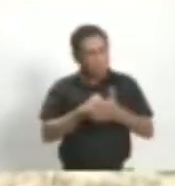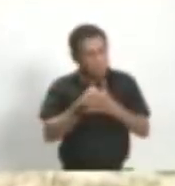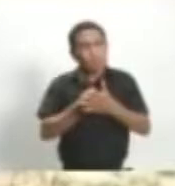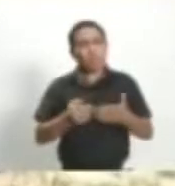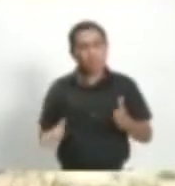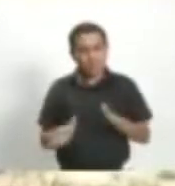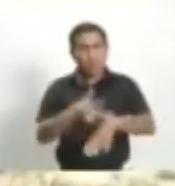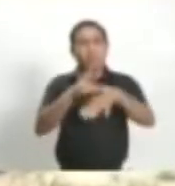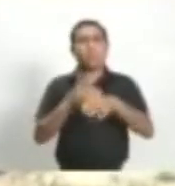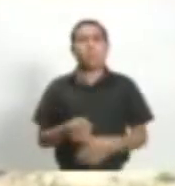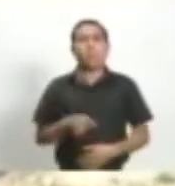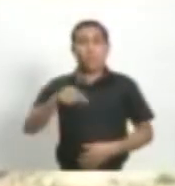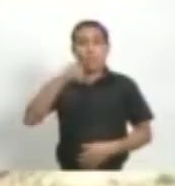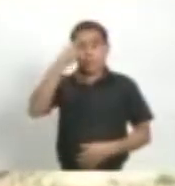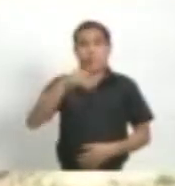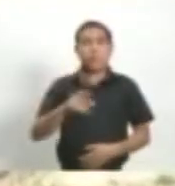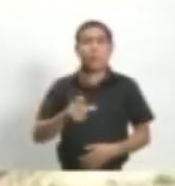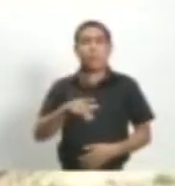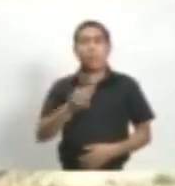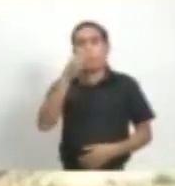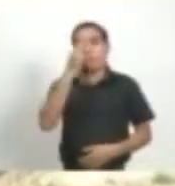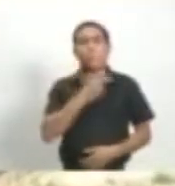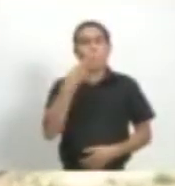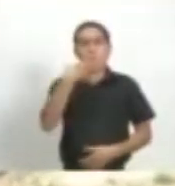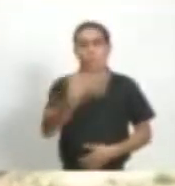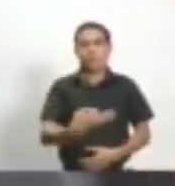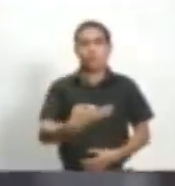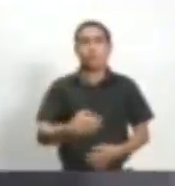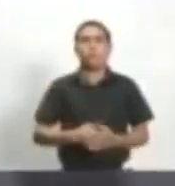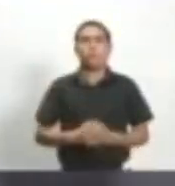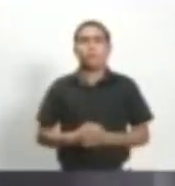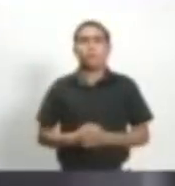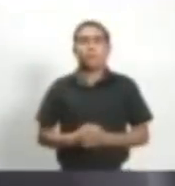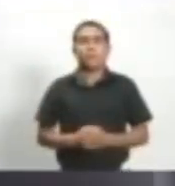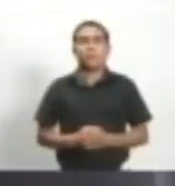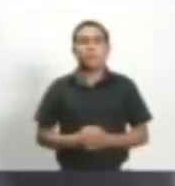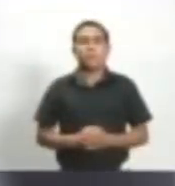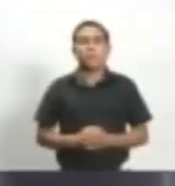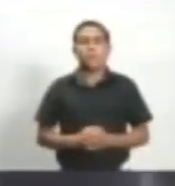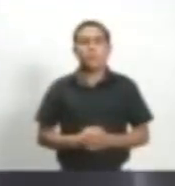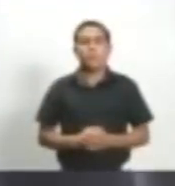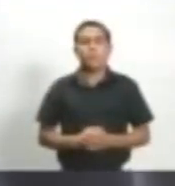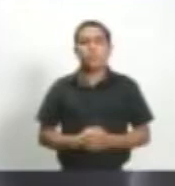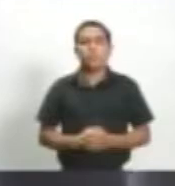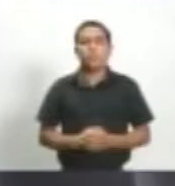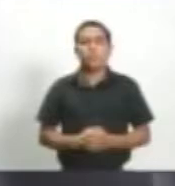Desde Santa Marta, Kelly Romero, Las Noticias, un compromiso con la verdad.